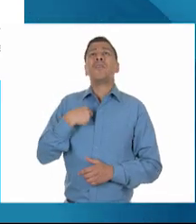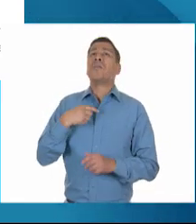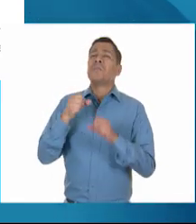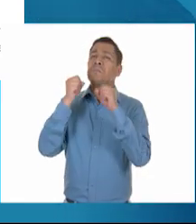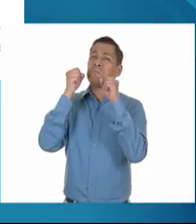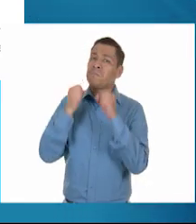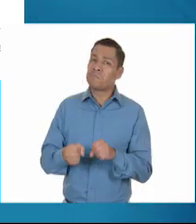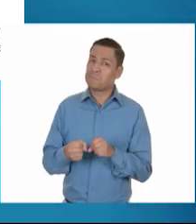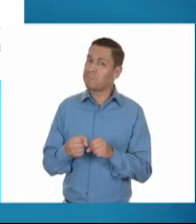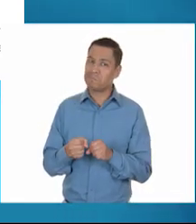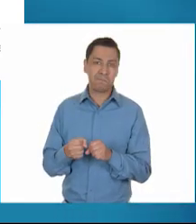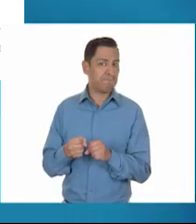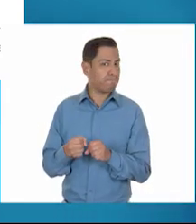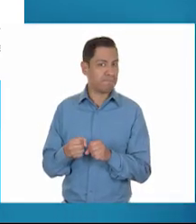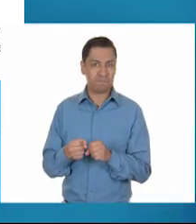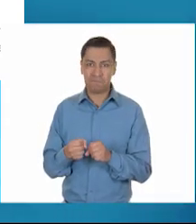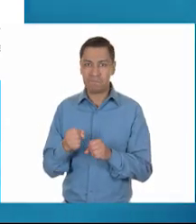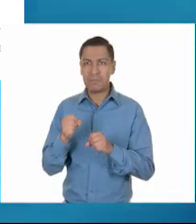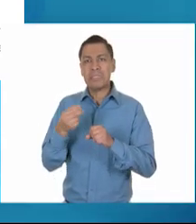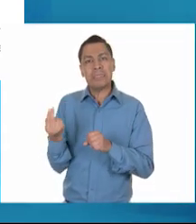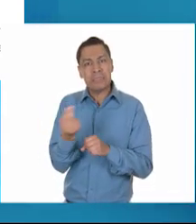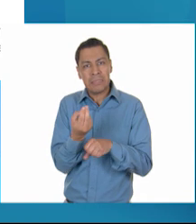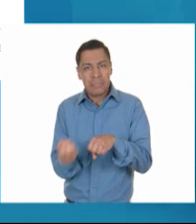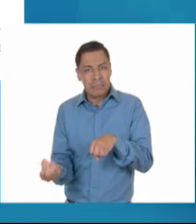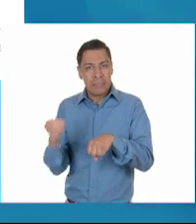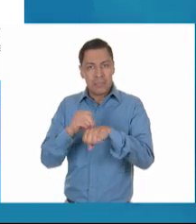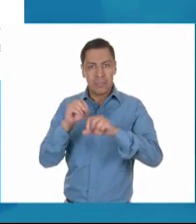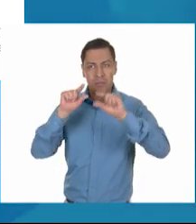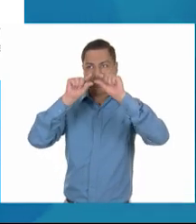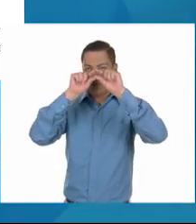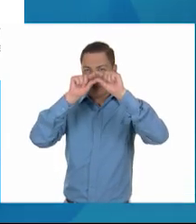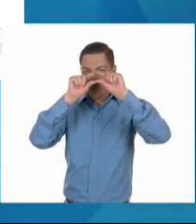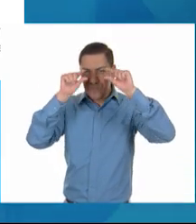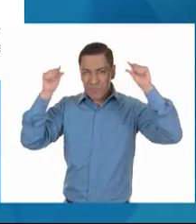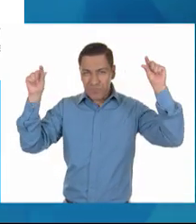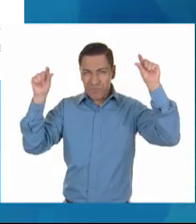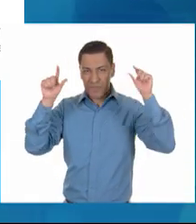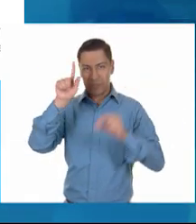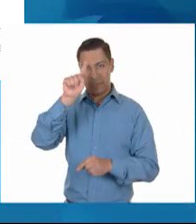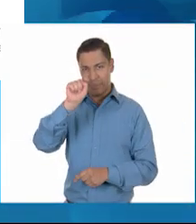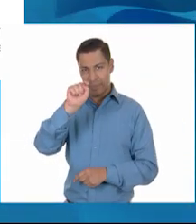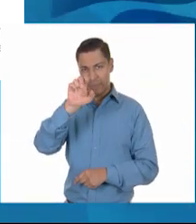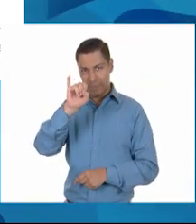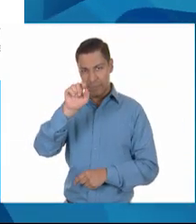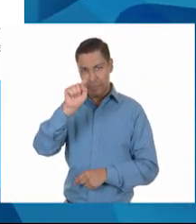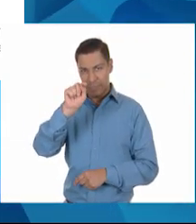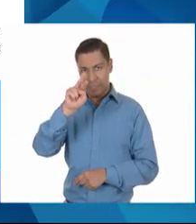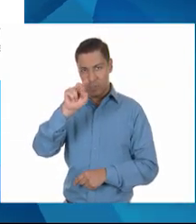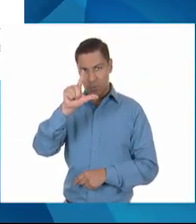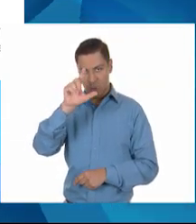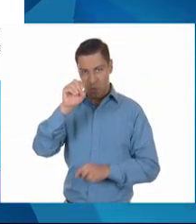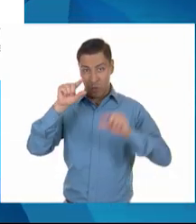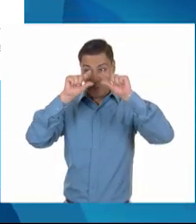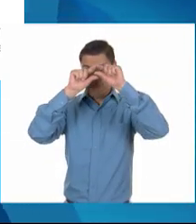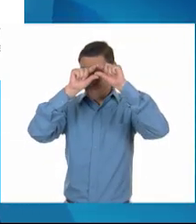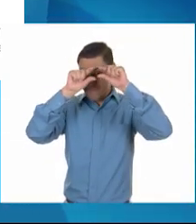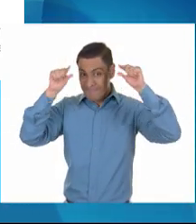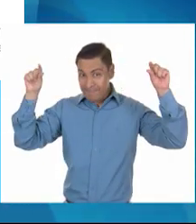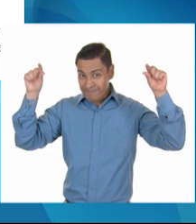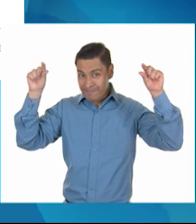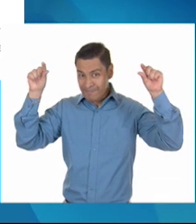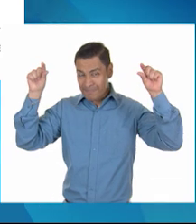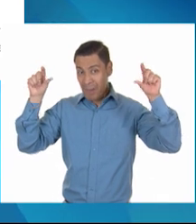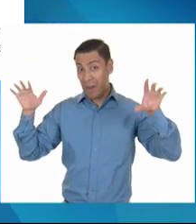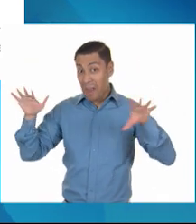sé es que también debe llevar el título. ¿Verdad, María? Es que ese pues no cambia. Muy buena observación,